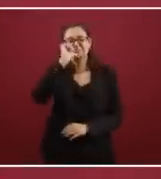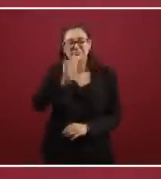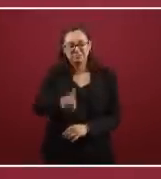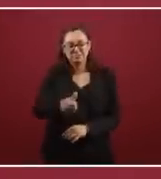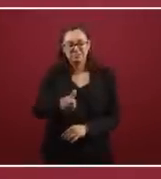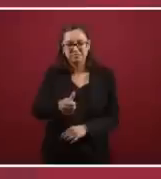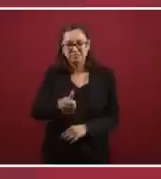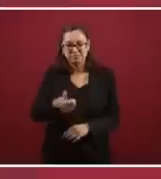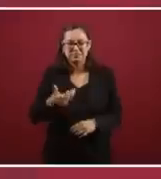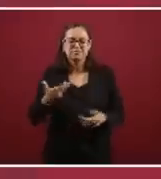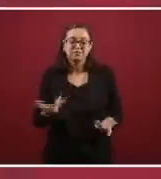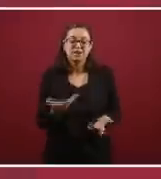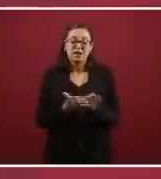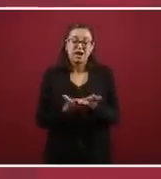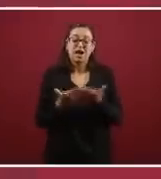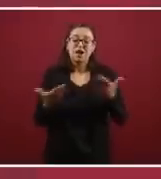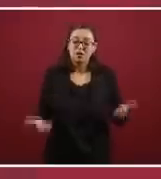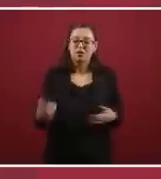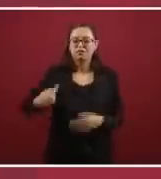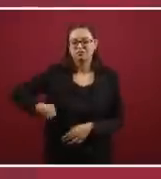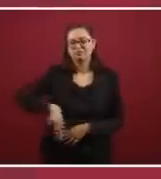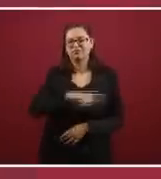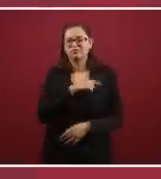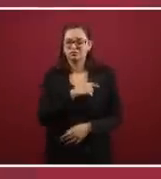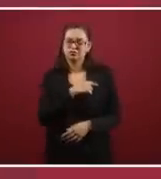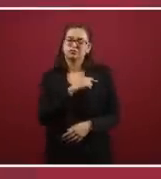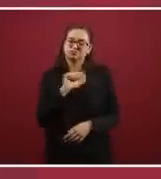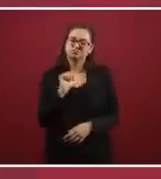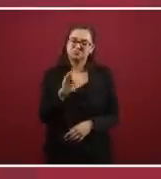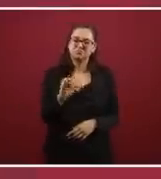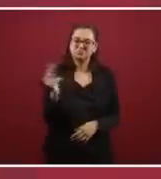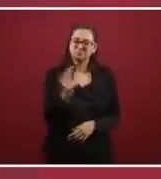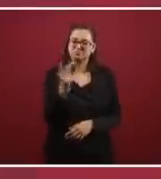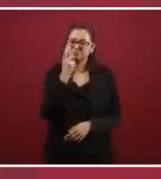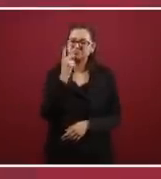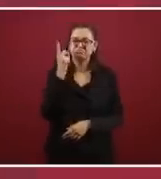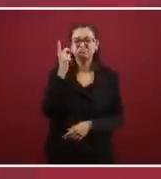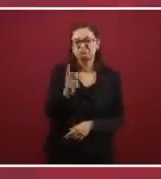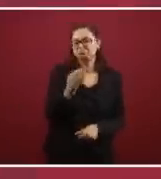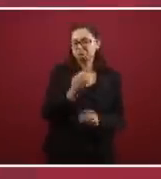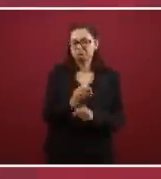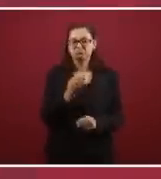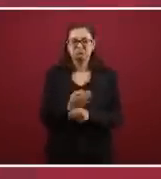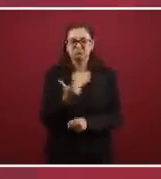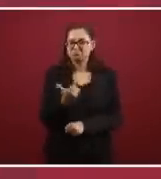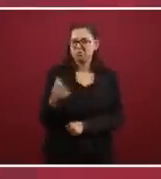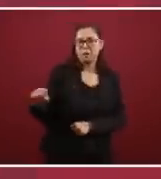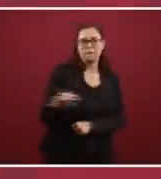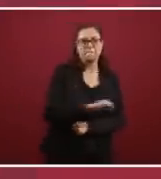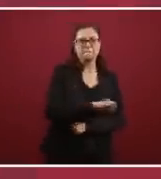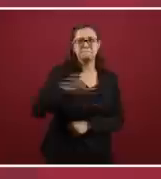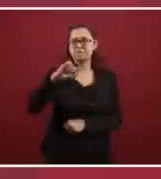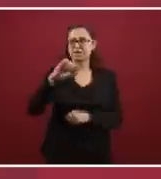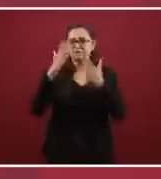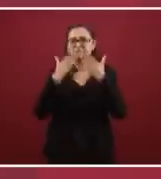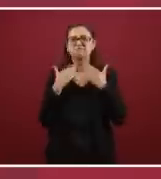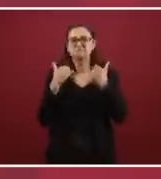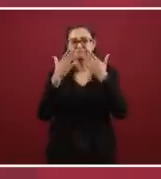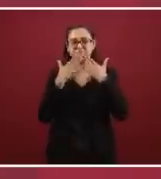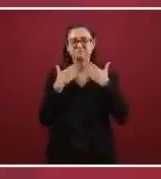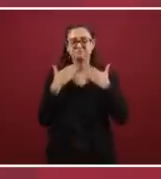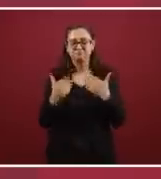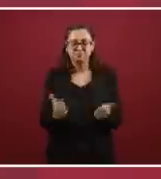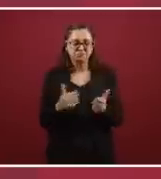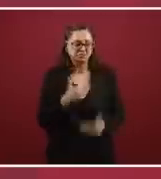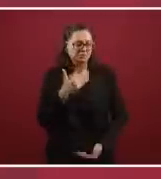sí decir que no están aumentando los precios, estamos avanzando en ese sentido, y